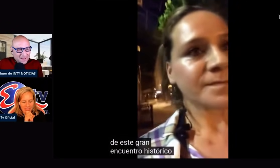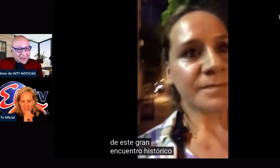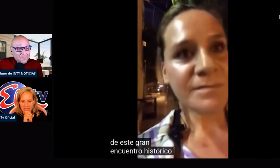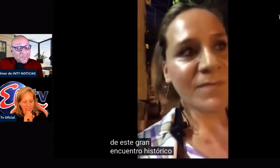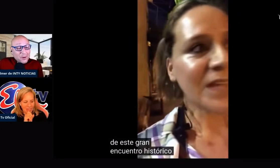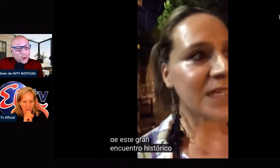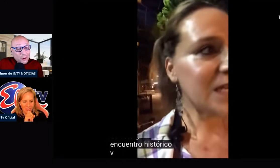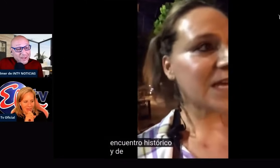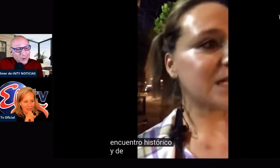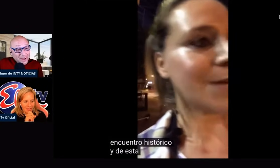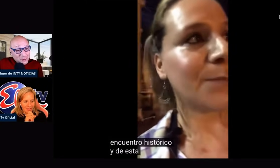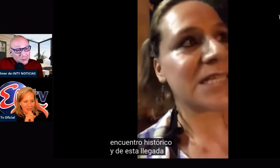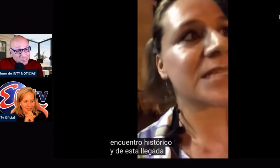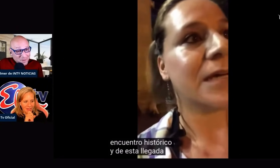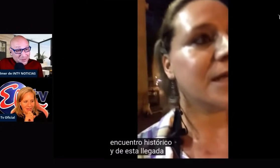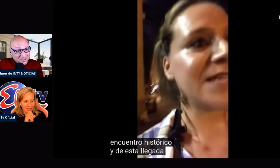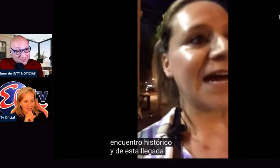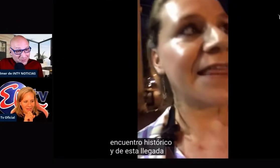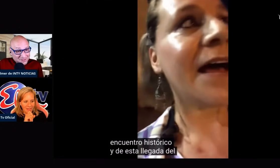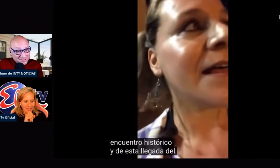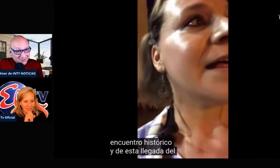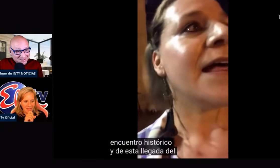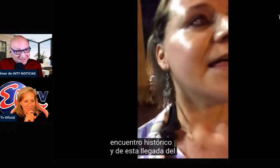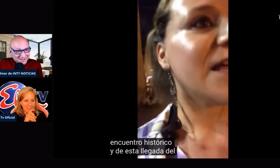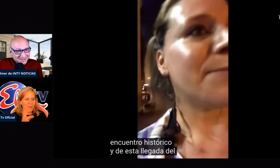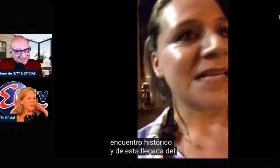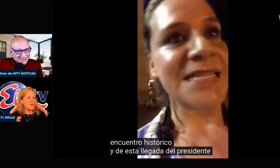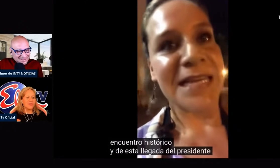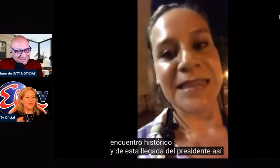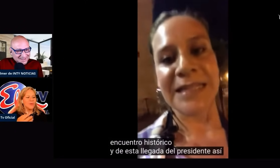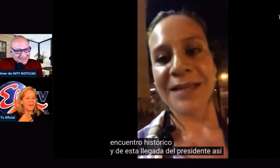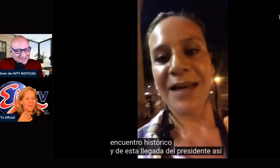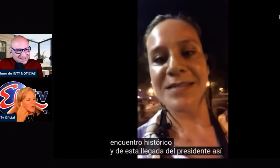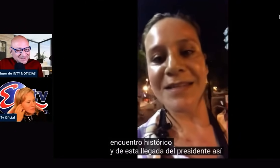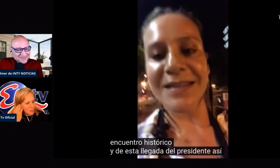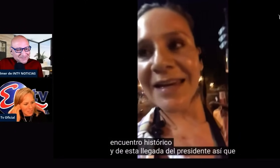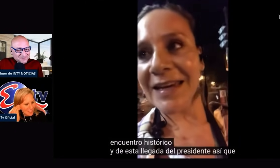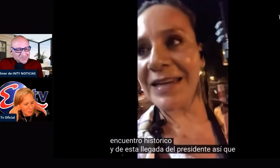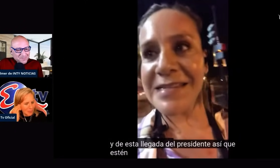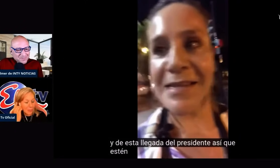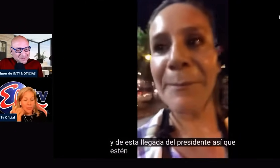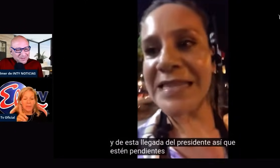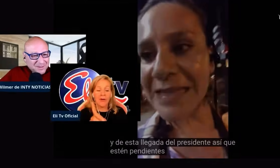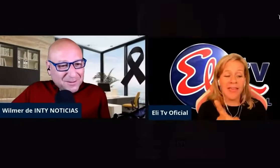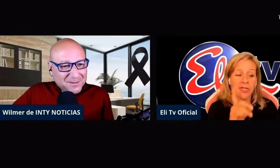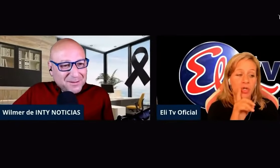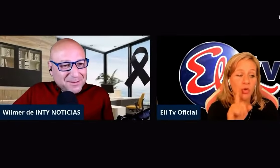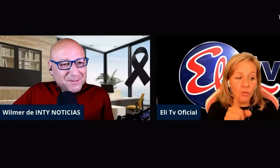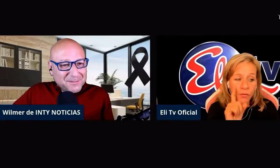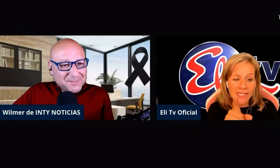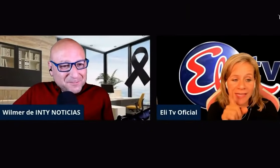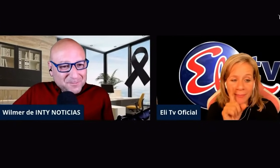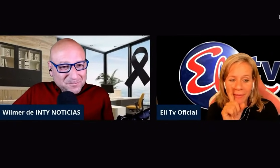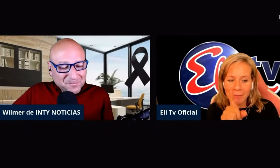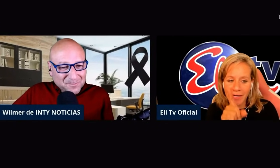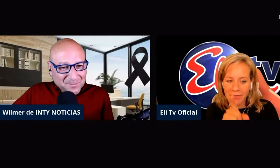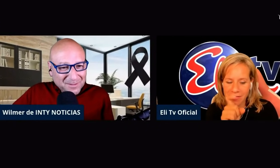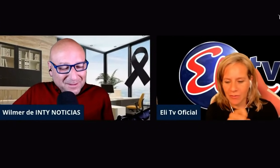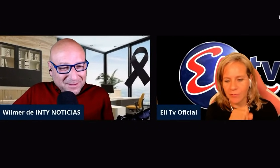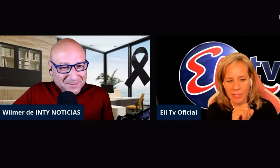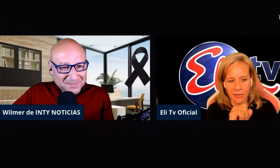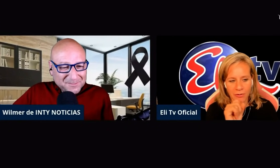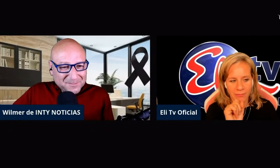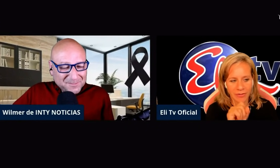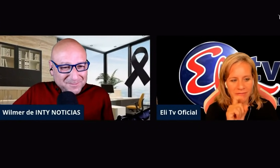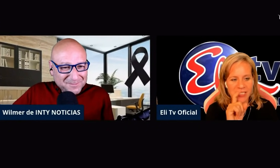colaboración con Vicente Pero Serrano. cogieron ellos tus vídeos entonces, fue así. Sí, pero ellos nunca se comunicaron conmigo. De hecho, tú fuiste el primero